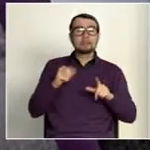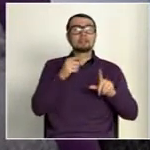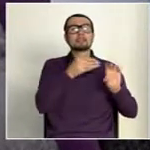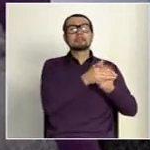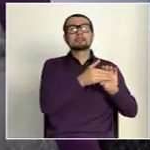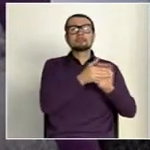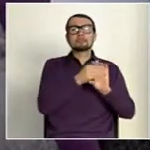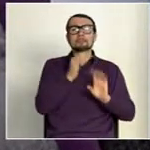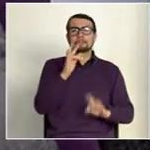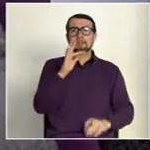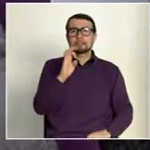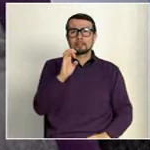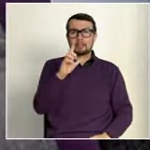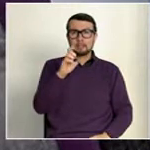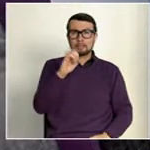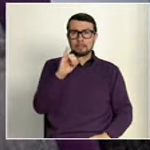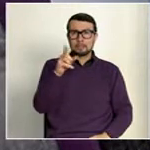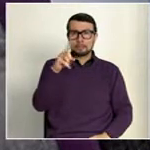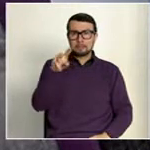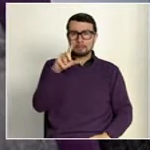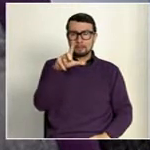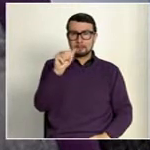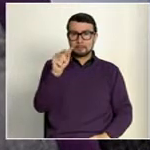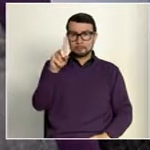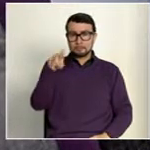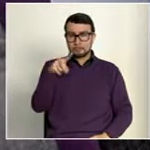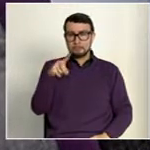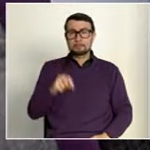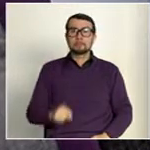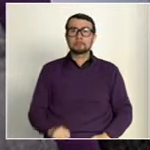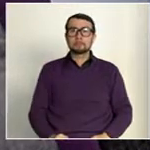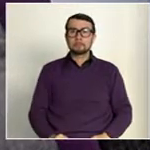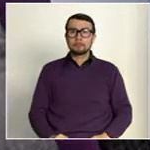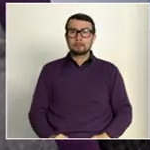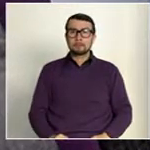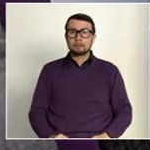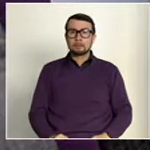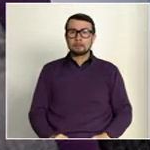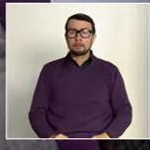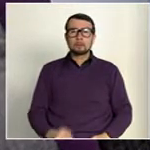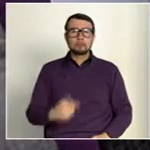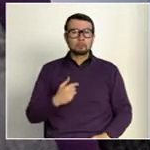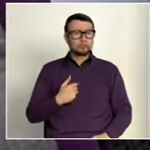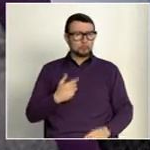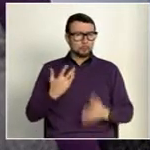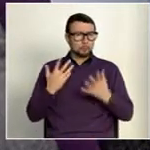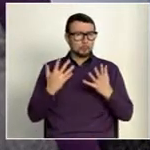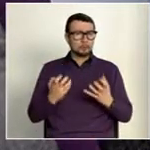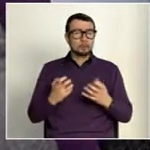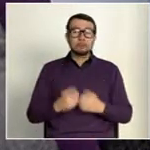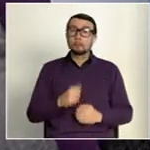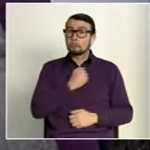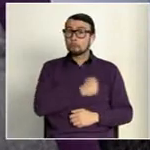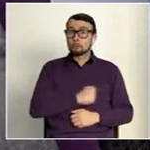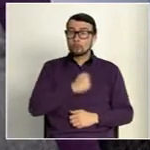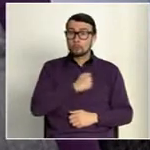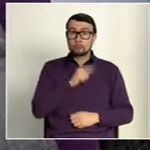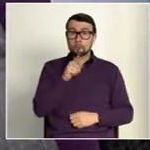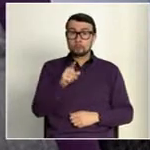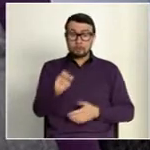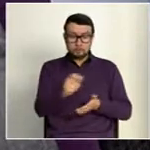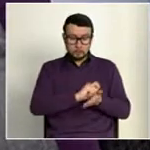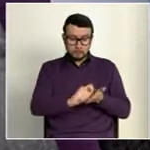donde también tenemos esta edición a las 4 de la tarde y 10 de la noche. Quiero que alisten papel y